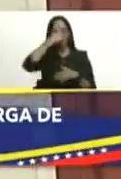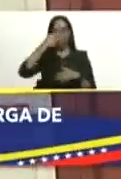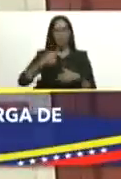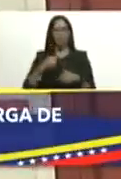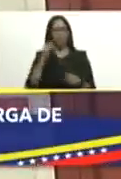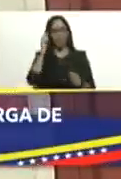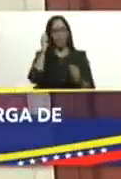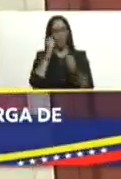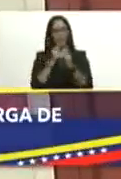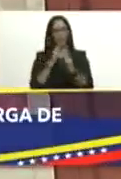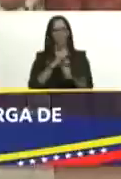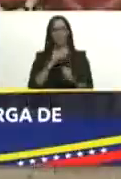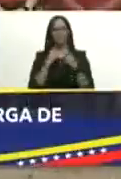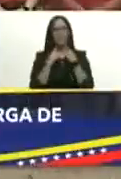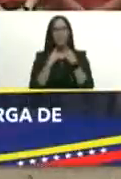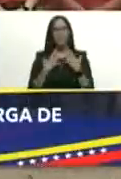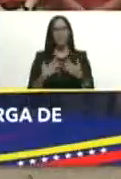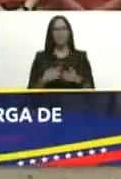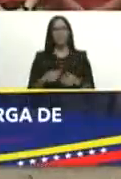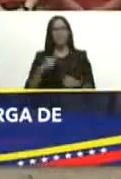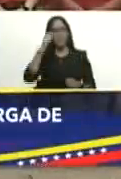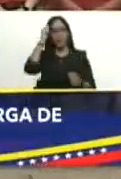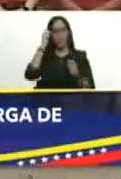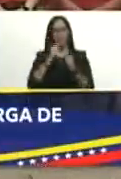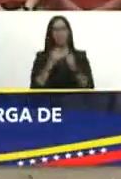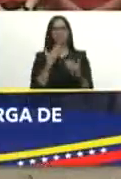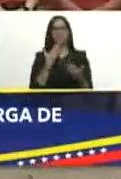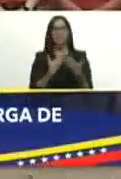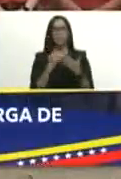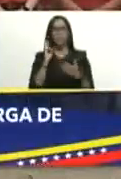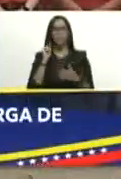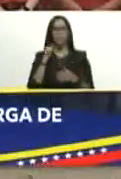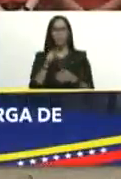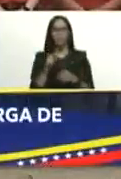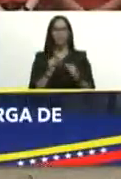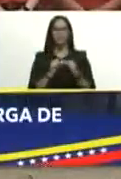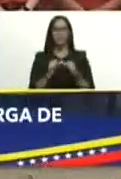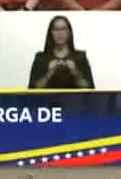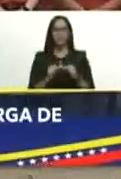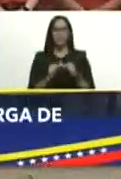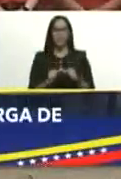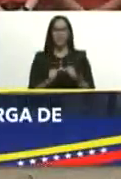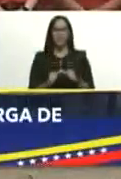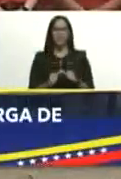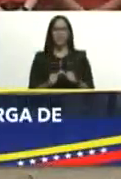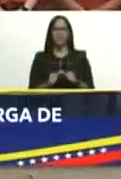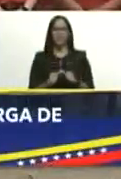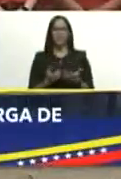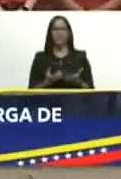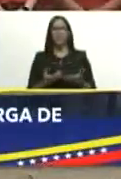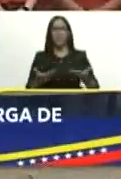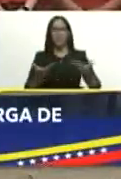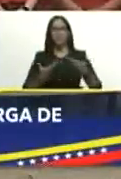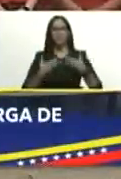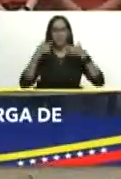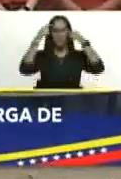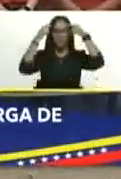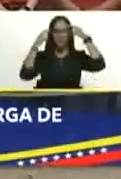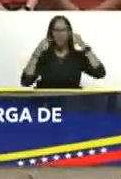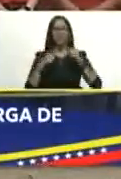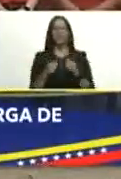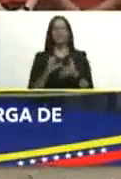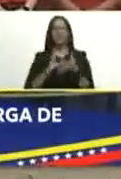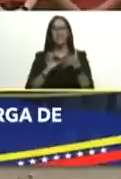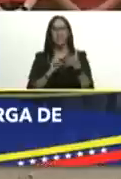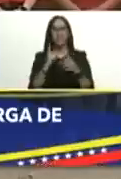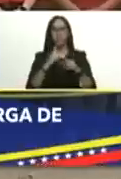esperanza no se pierde. La esperanza y el agradecimiento por usted seguir manteniendo el legado de Chávez. Esta herramienta, el 1x10 para